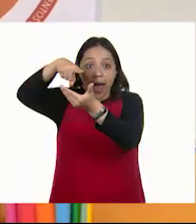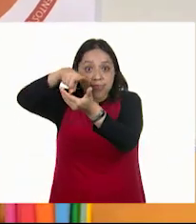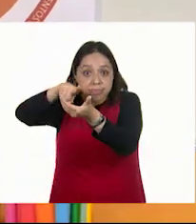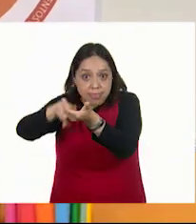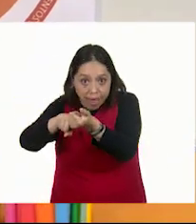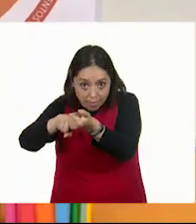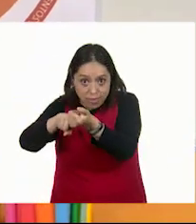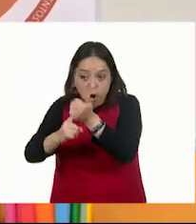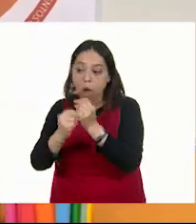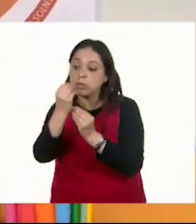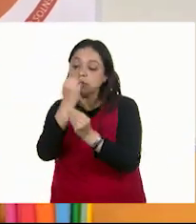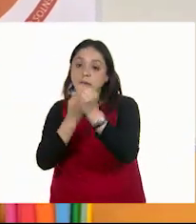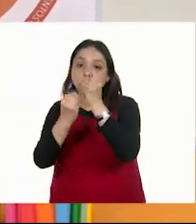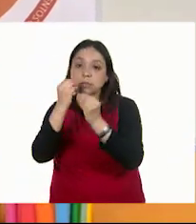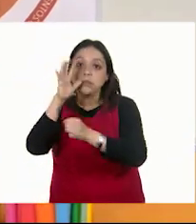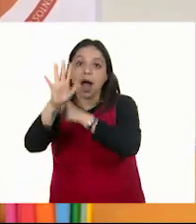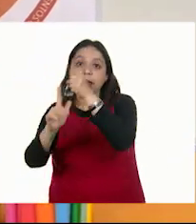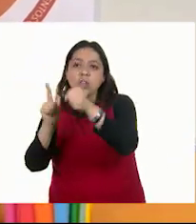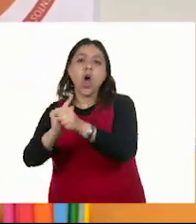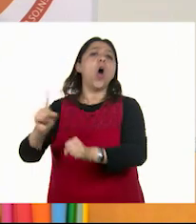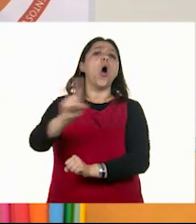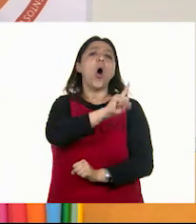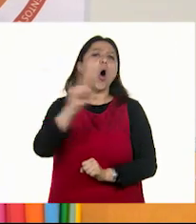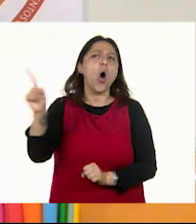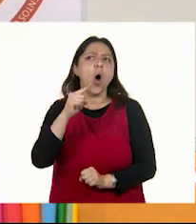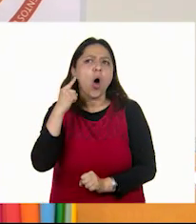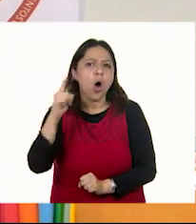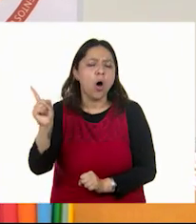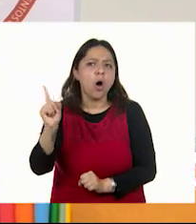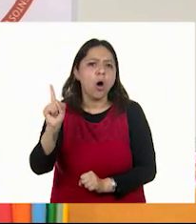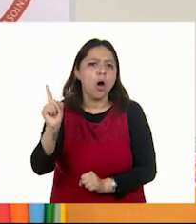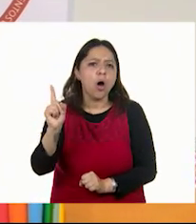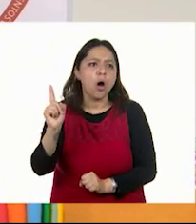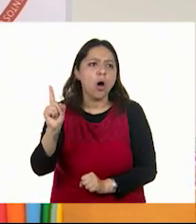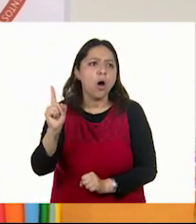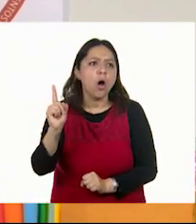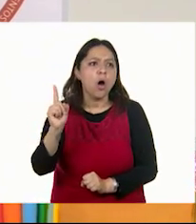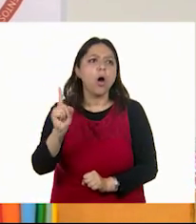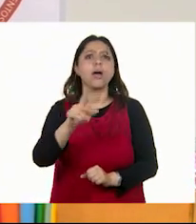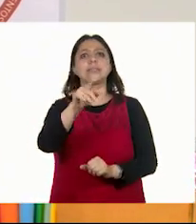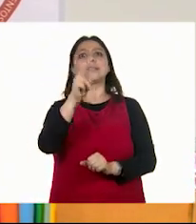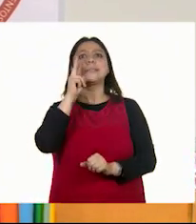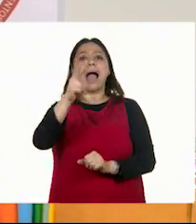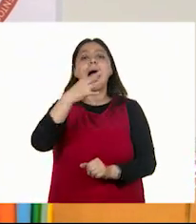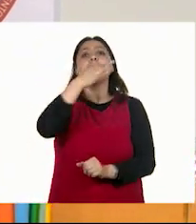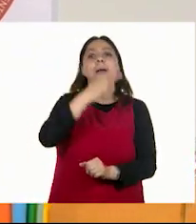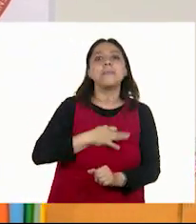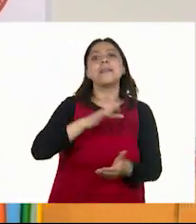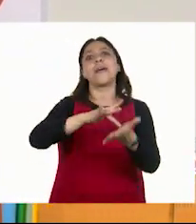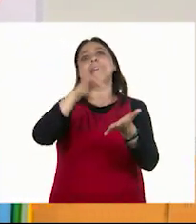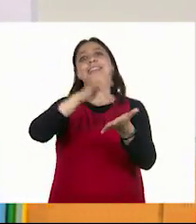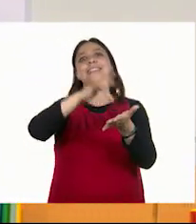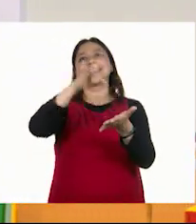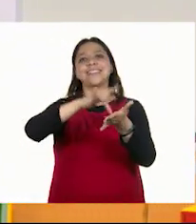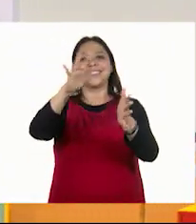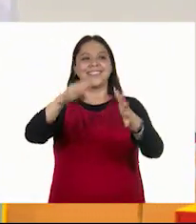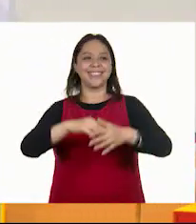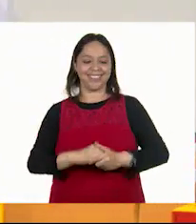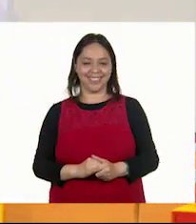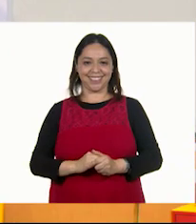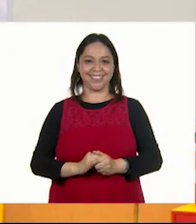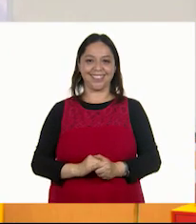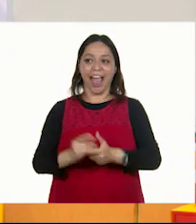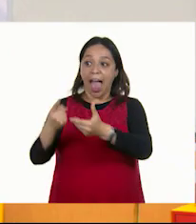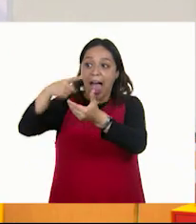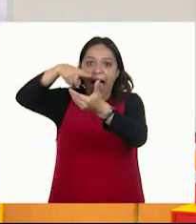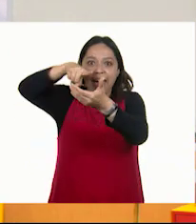origen animal. Animal. ¡No! Ah, ya me iba a equivocar. ¿Se dieron cuenta? Sí, Sí, bueno que me avisaron. De origen animal.